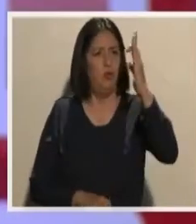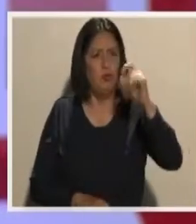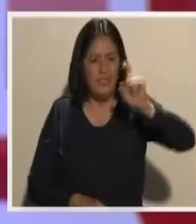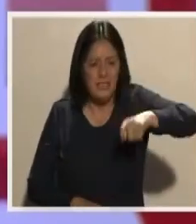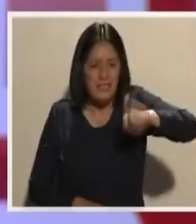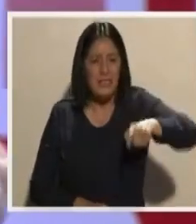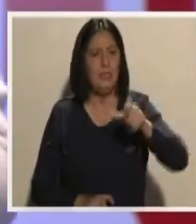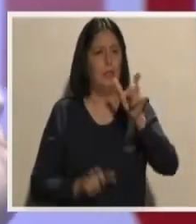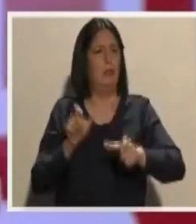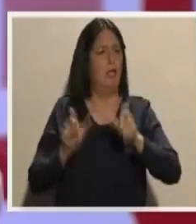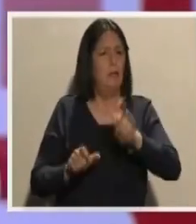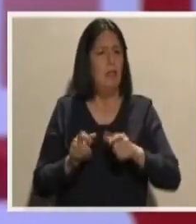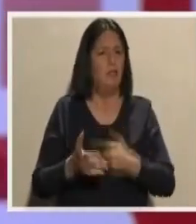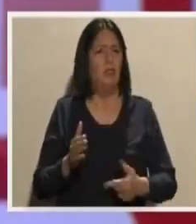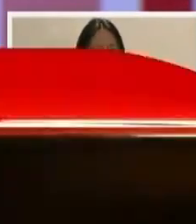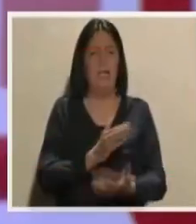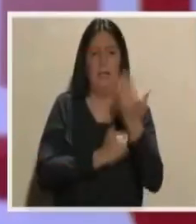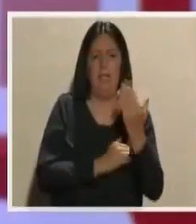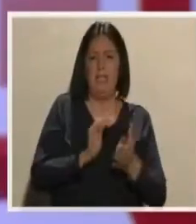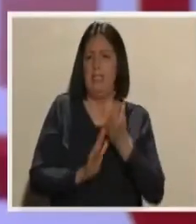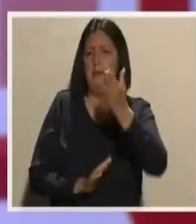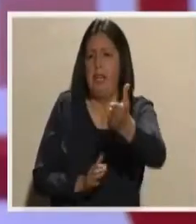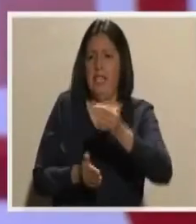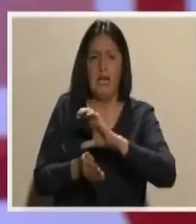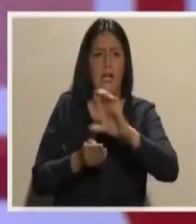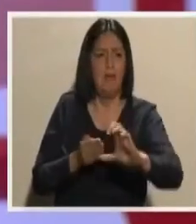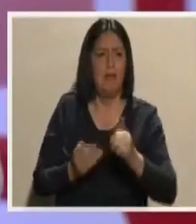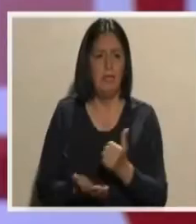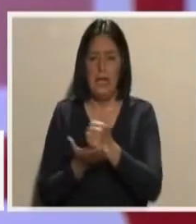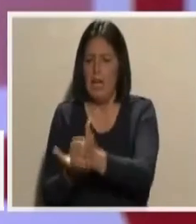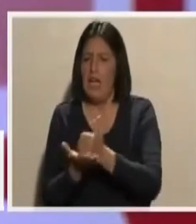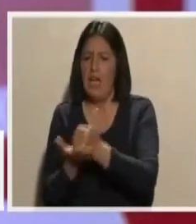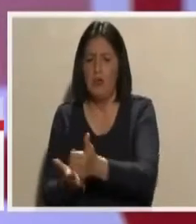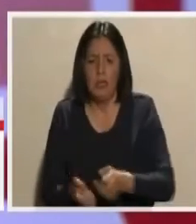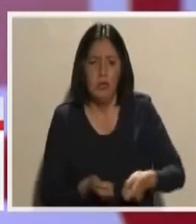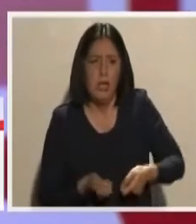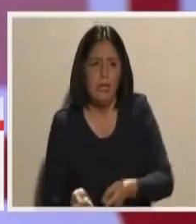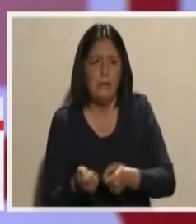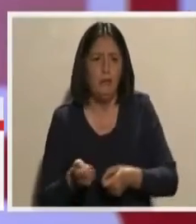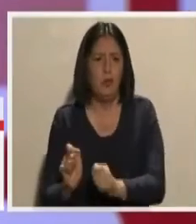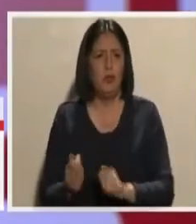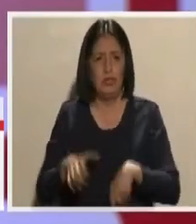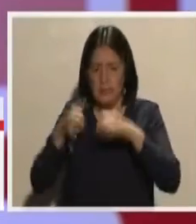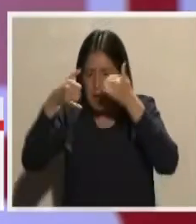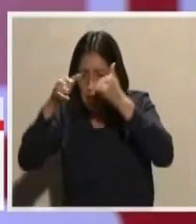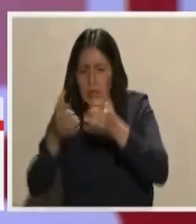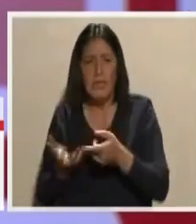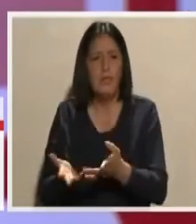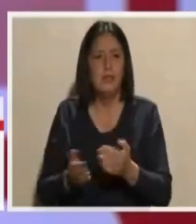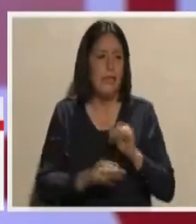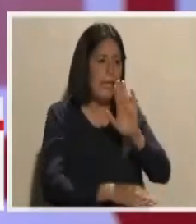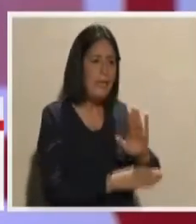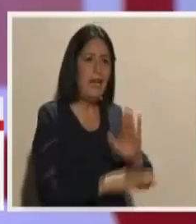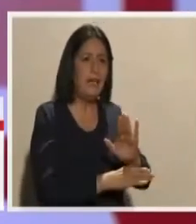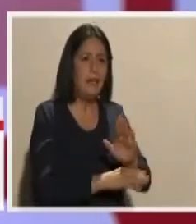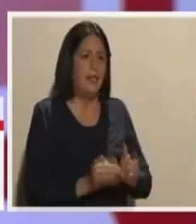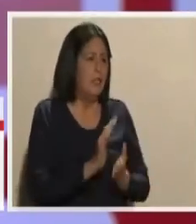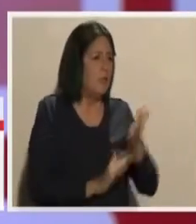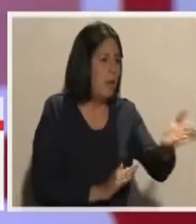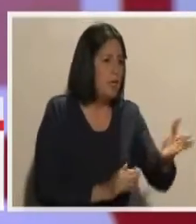persona que esté presente en la mañana en Cajamarca, ayudando a los agricultores y a los ganaderos, y por la tarde que esté en